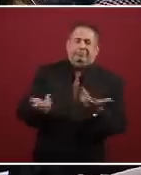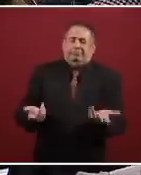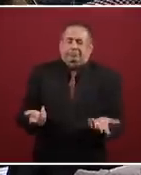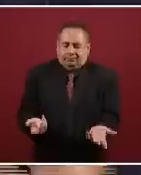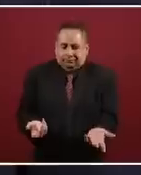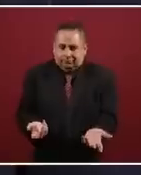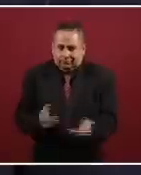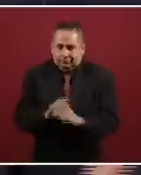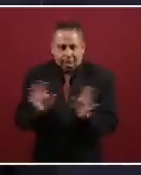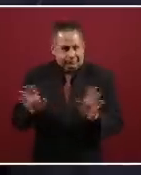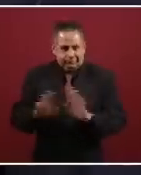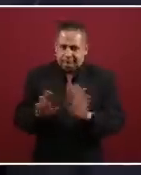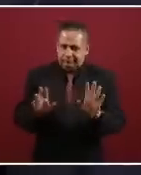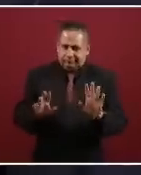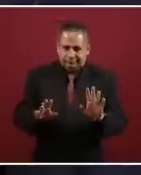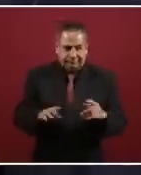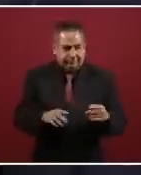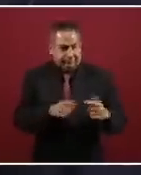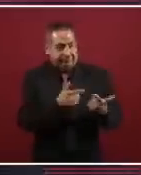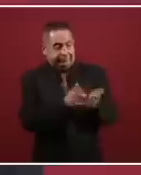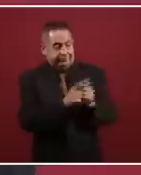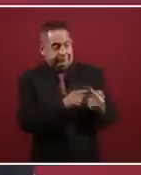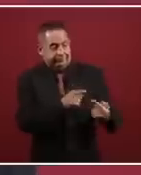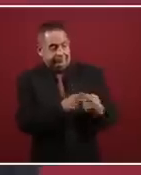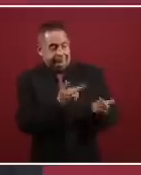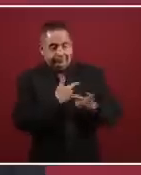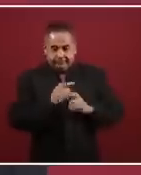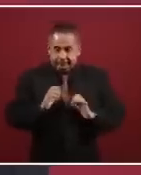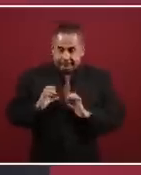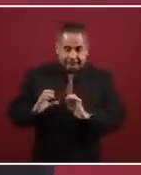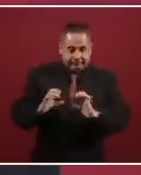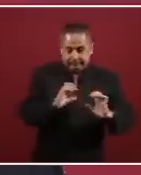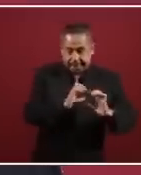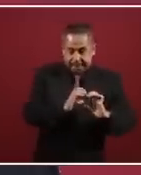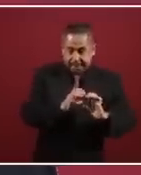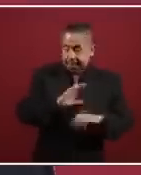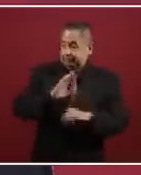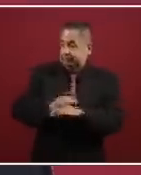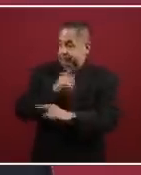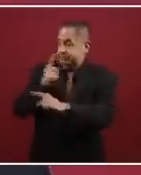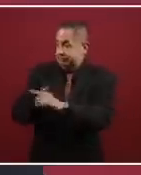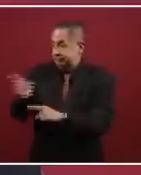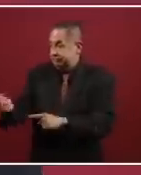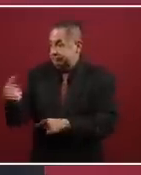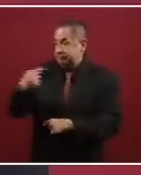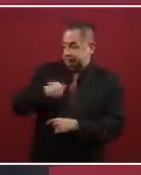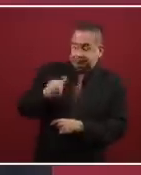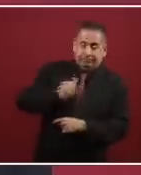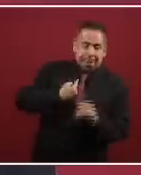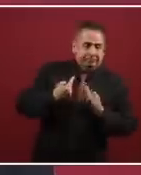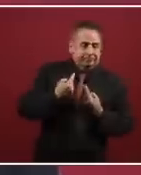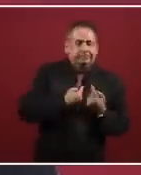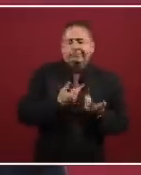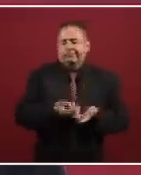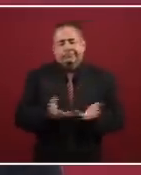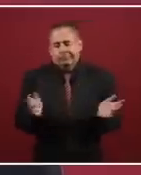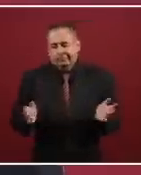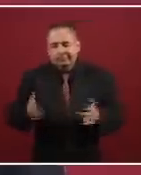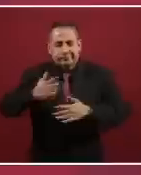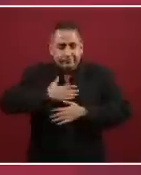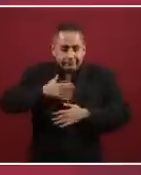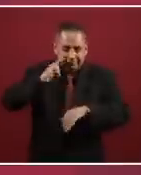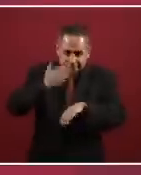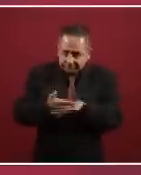ya tengo con estar pendiente de los asuntos públicos, ¿no? Me refiero a mis